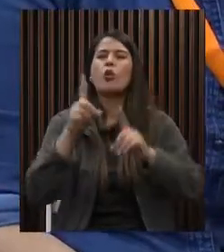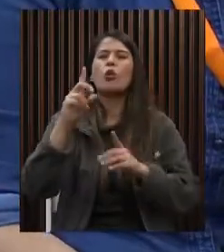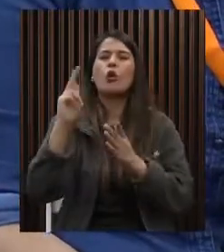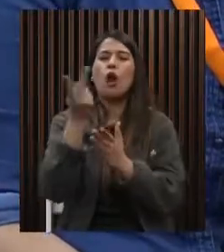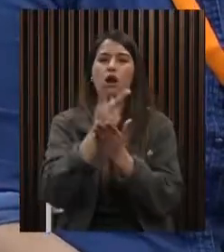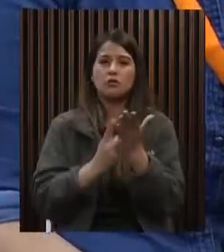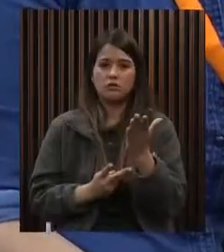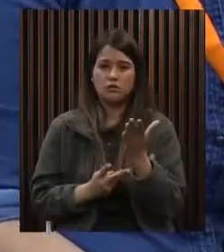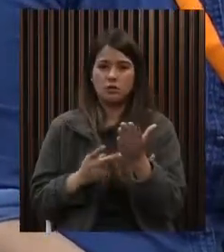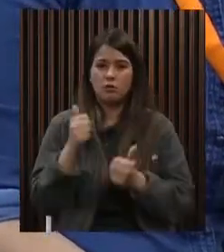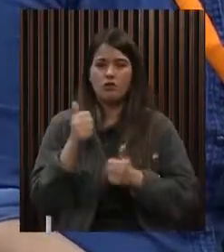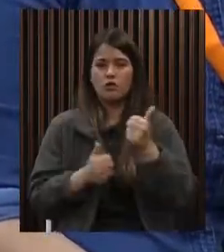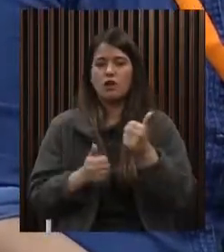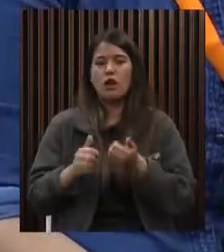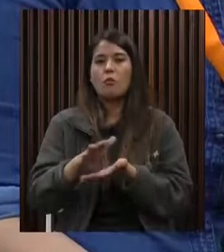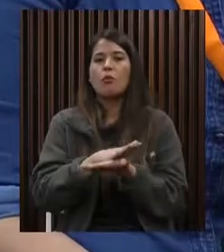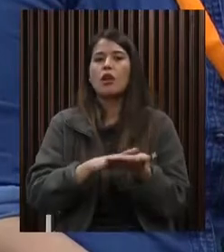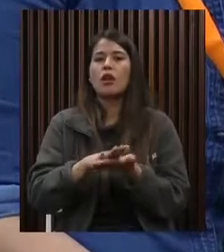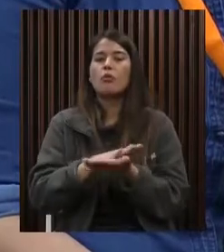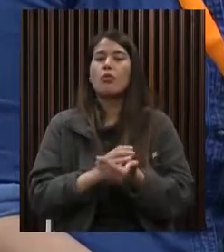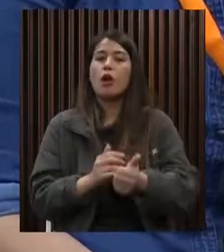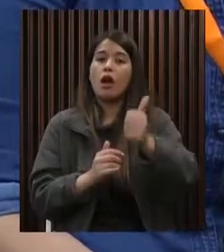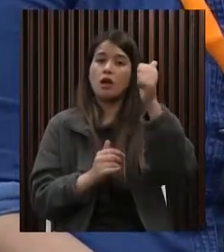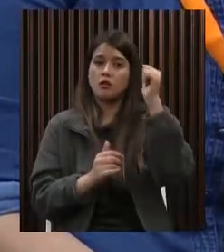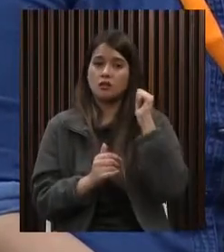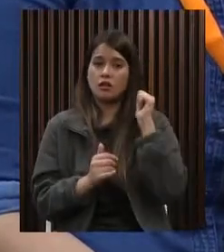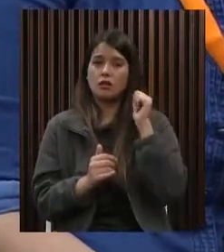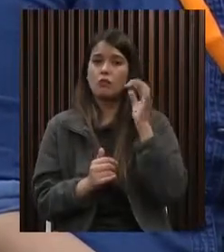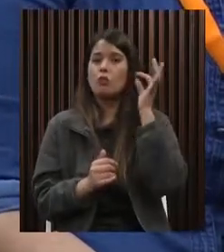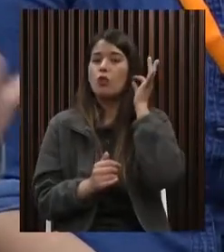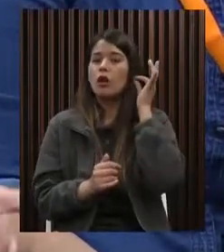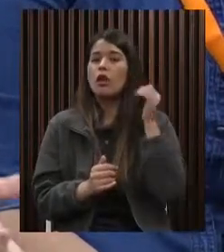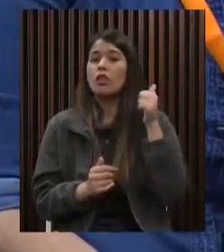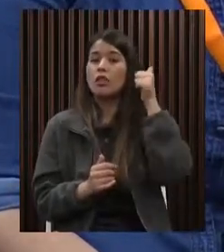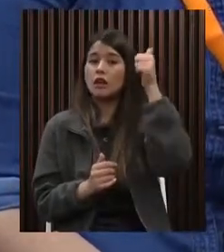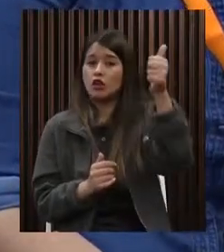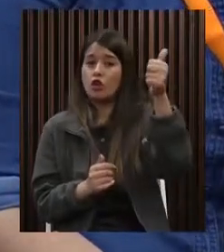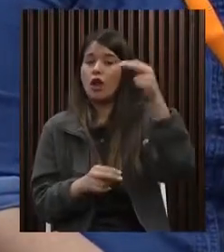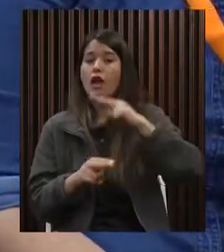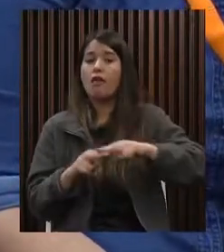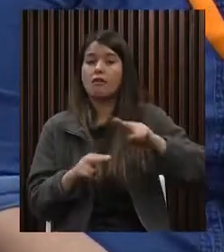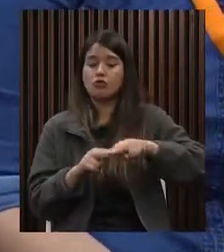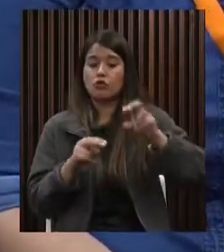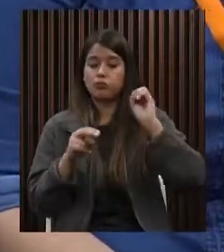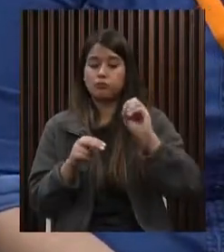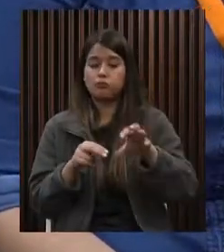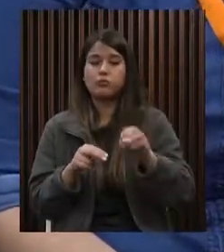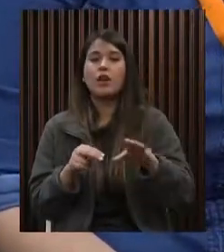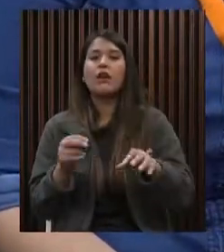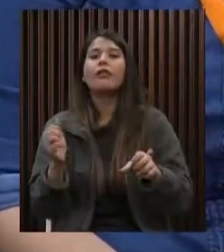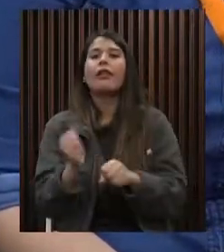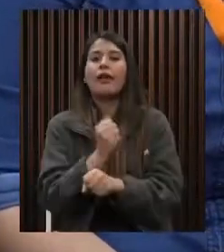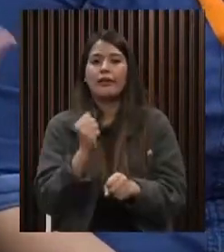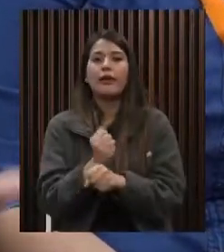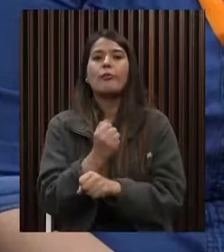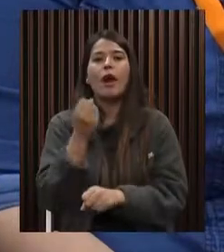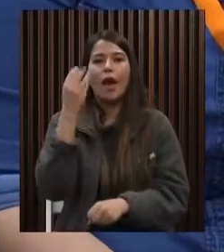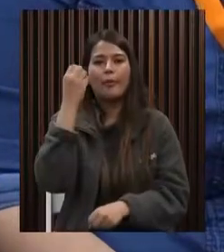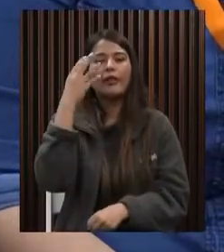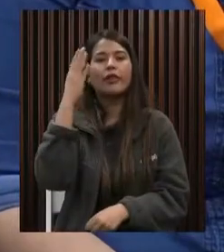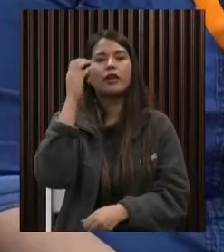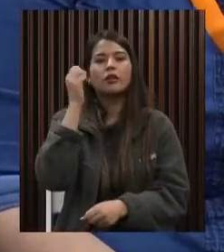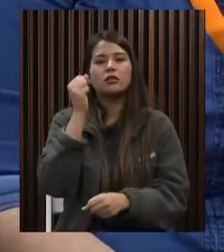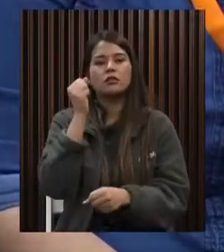ayer, la artista que es la directora de la compañía, hizo un taller especial para que se aprendiera a trabajar con personas